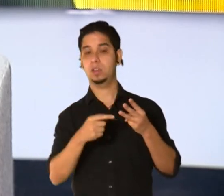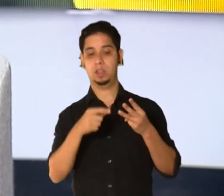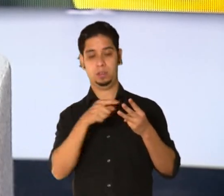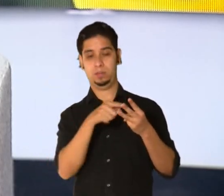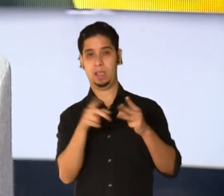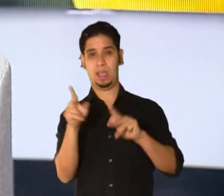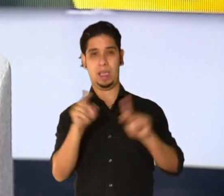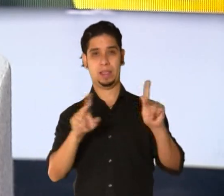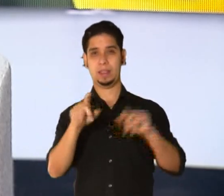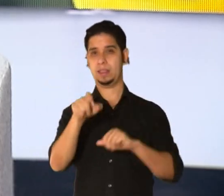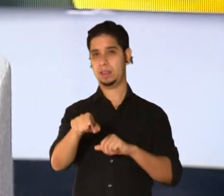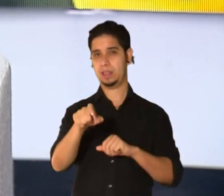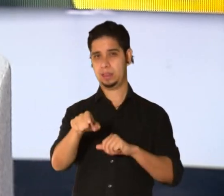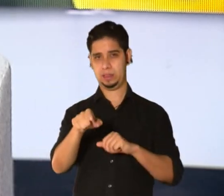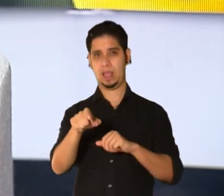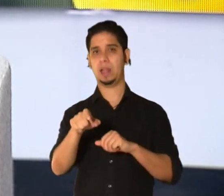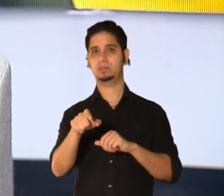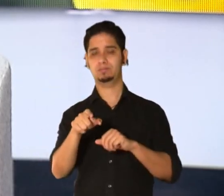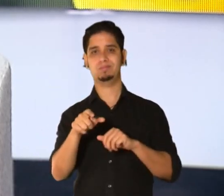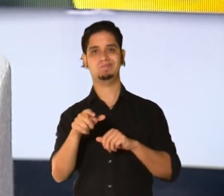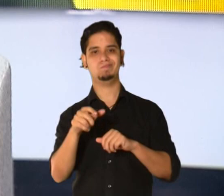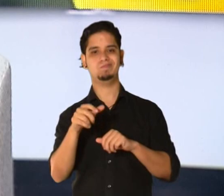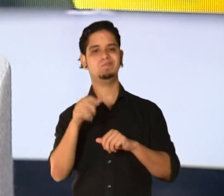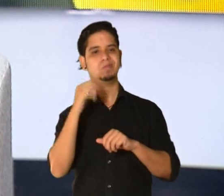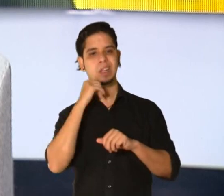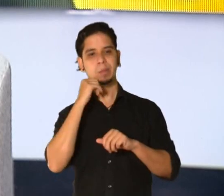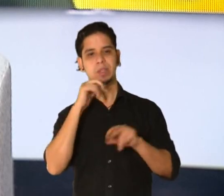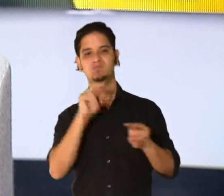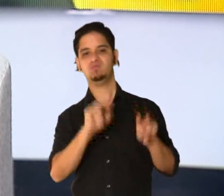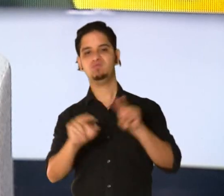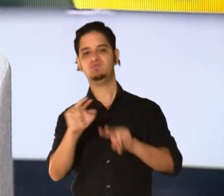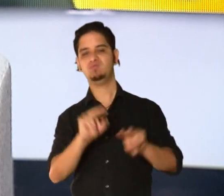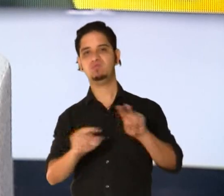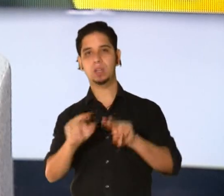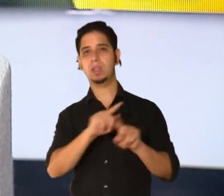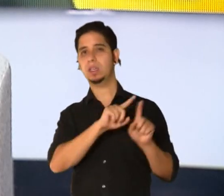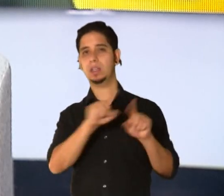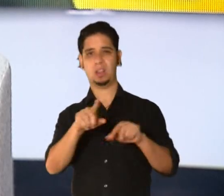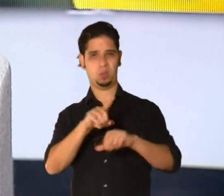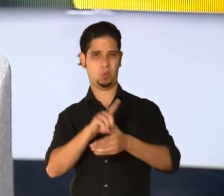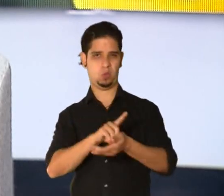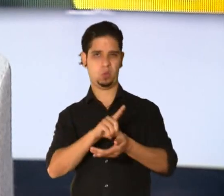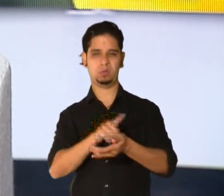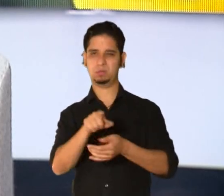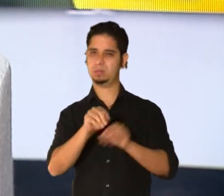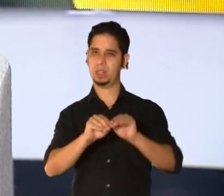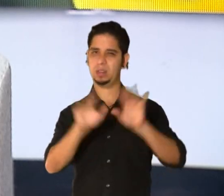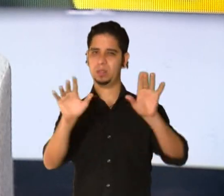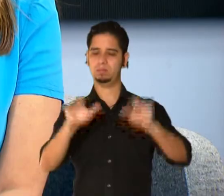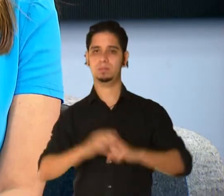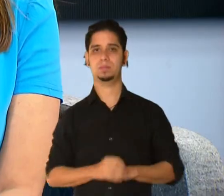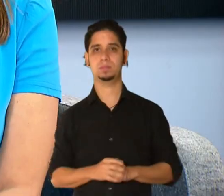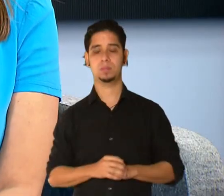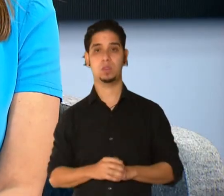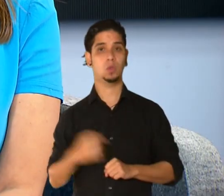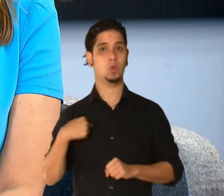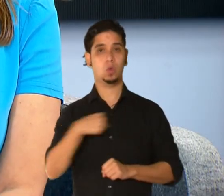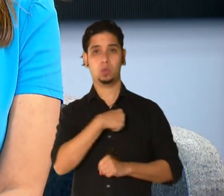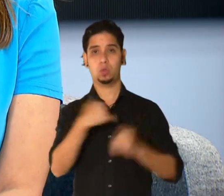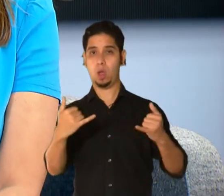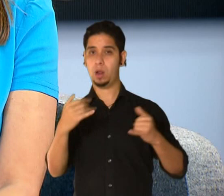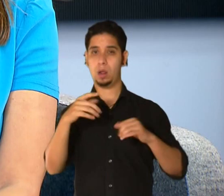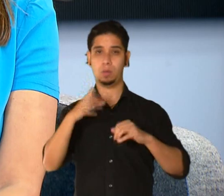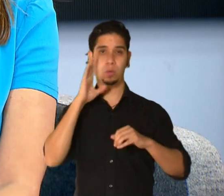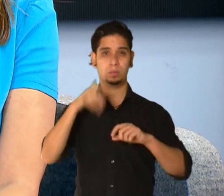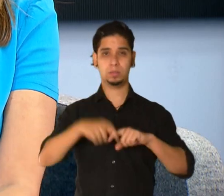necesitan estar cerca de una atención médica y visitar su médico, obviamente. Pues vamos a ir a una pausa, me